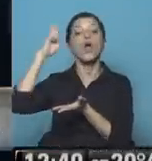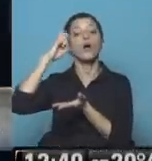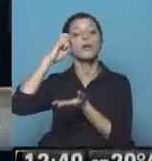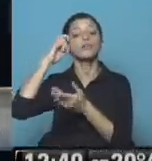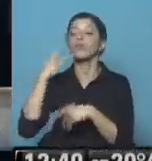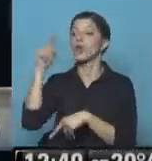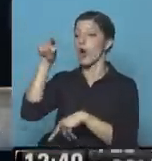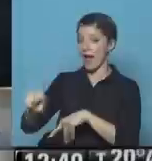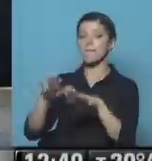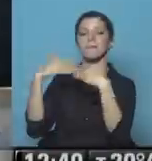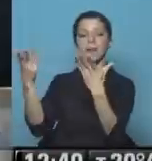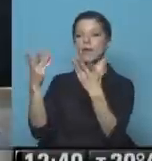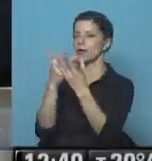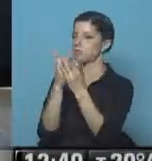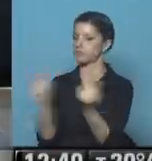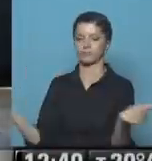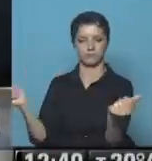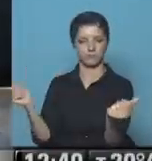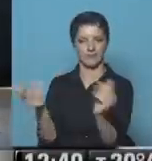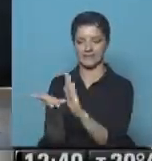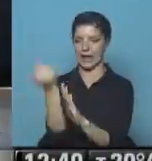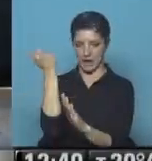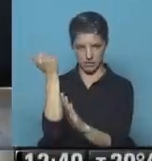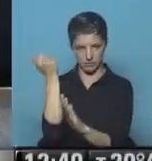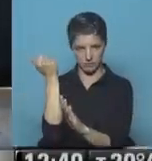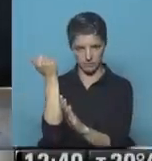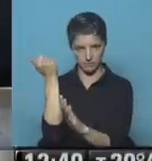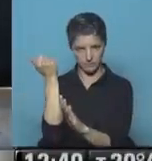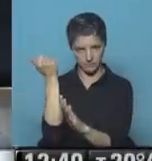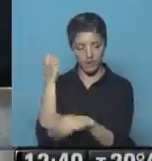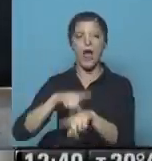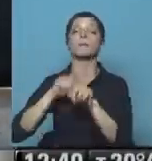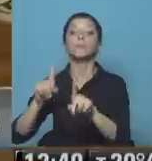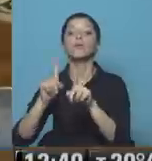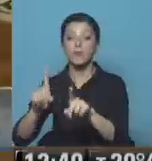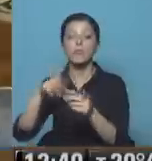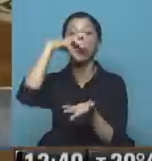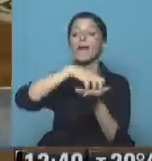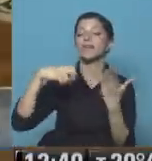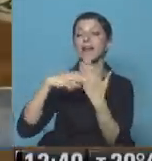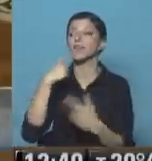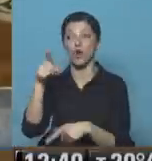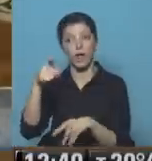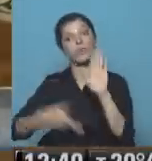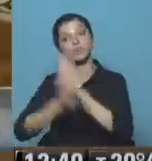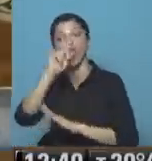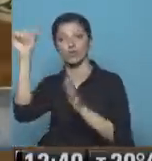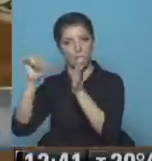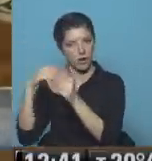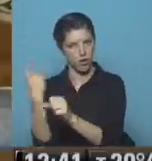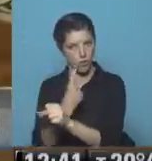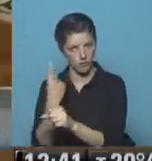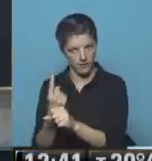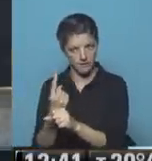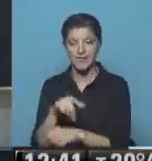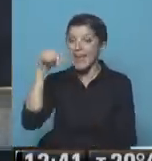la inmunidad que posee el titular del Poder Ejecutivo en Guatemala. En tanto, la Fiscalía le prohibió salir del país. Es la primera